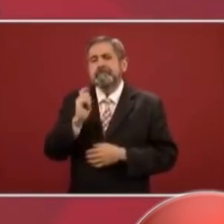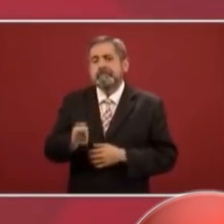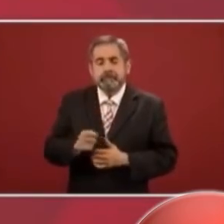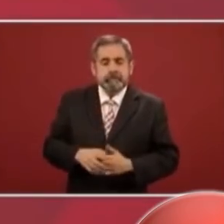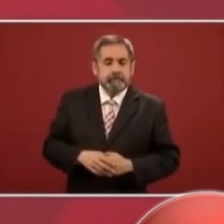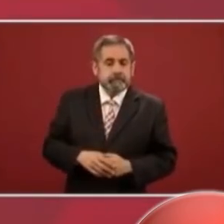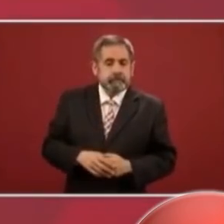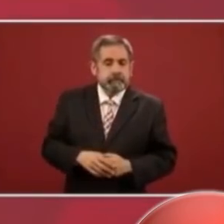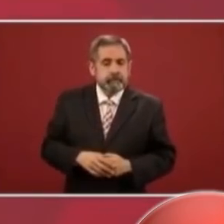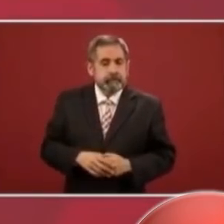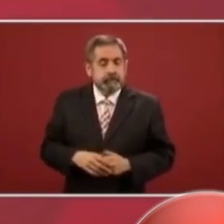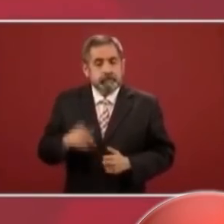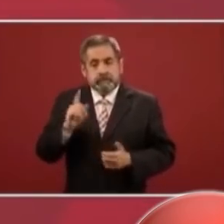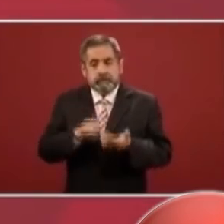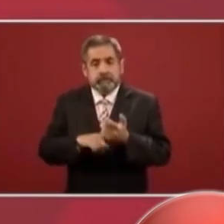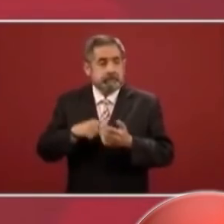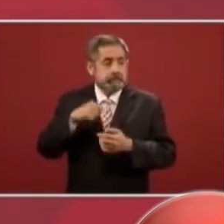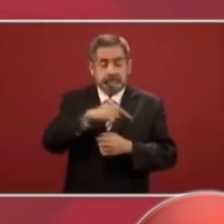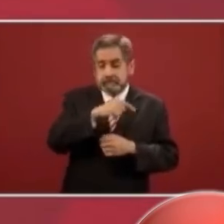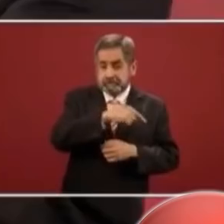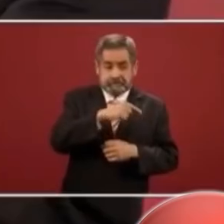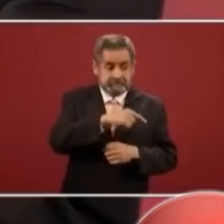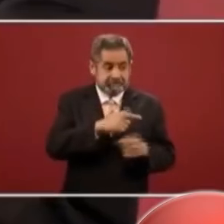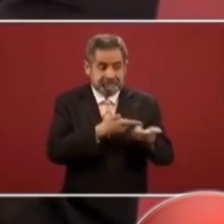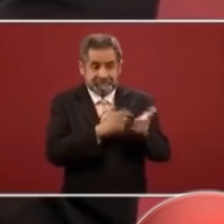que las campañas